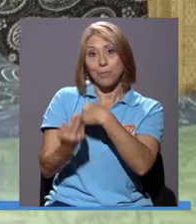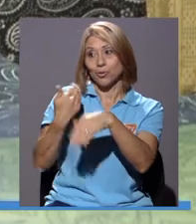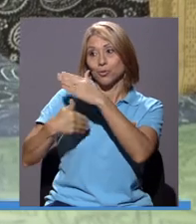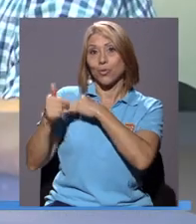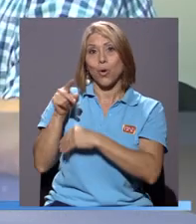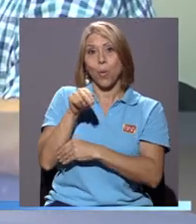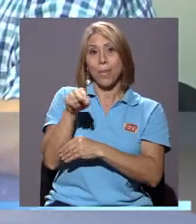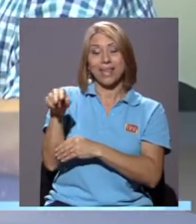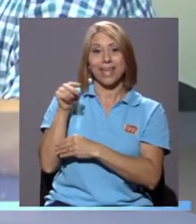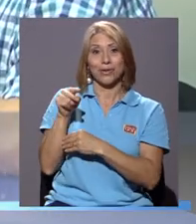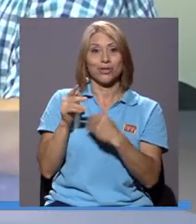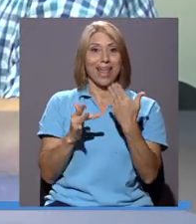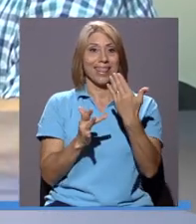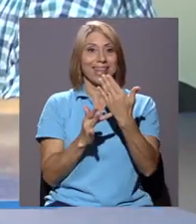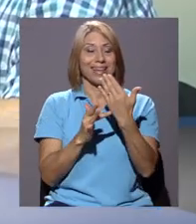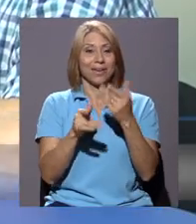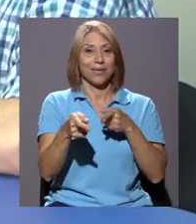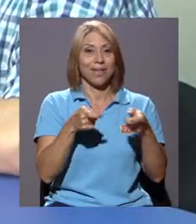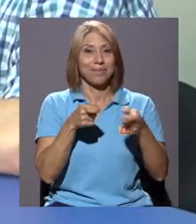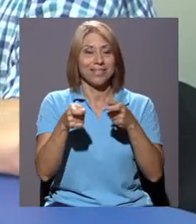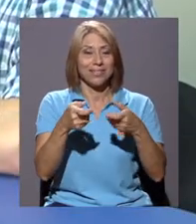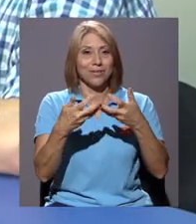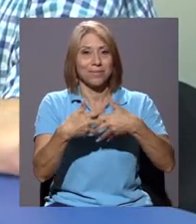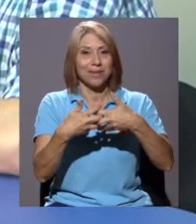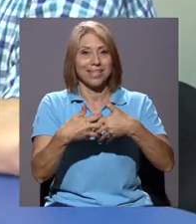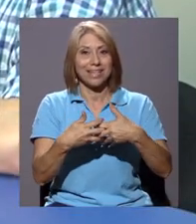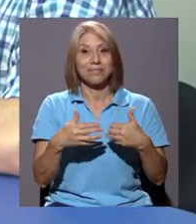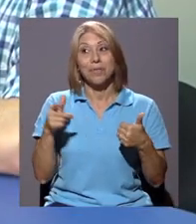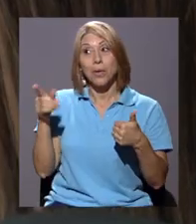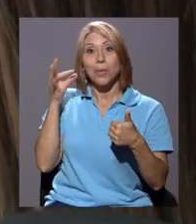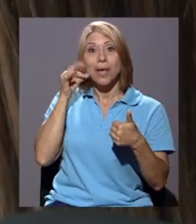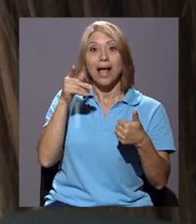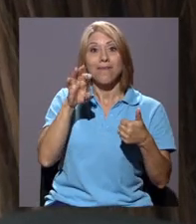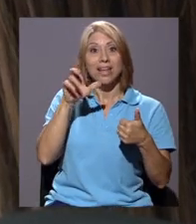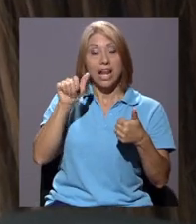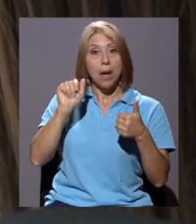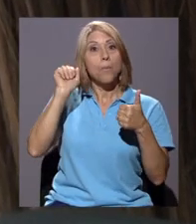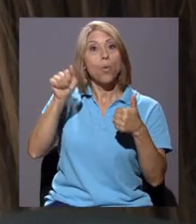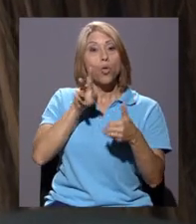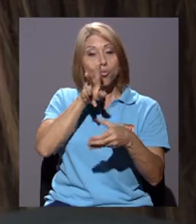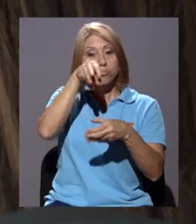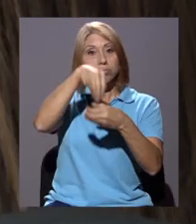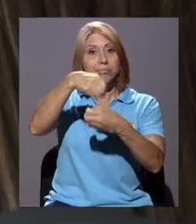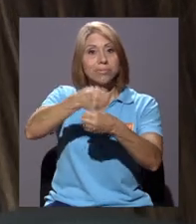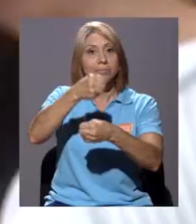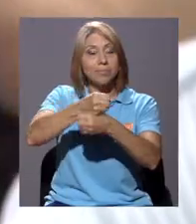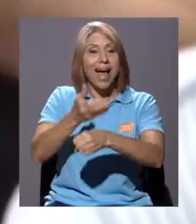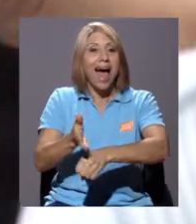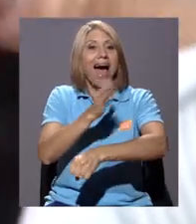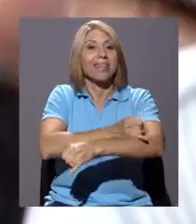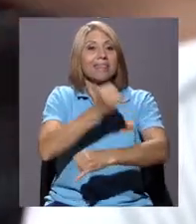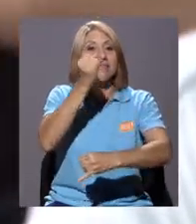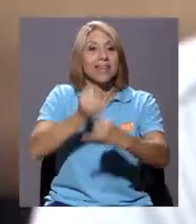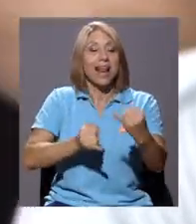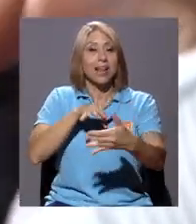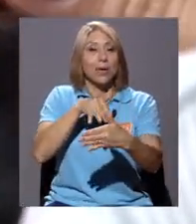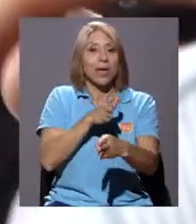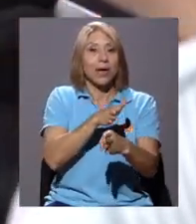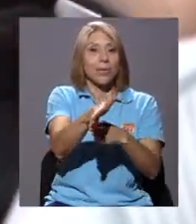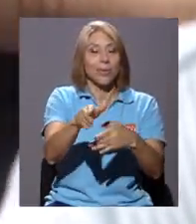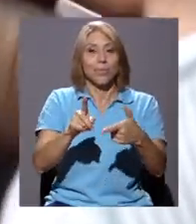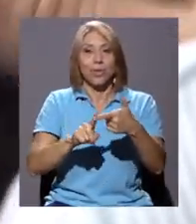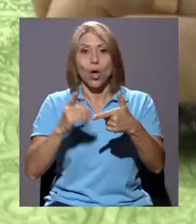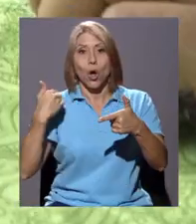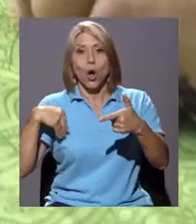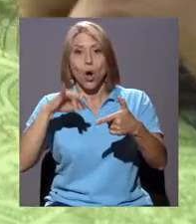el técnico de administración de empresas. A Gabriela le sirvió para insertarse en el mercado laboral antes de finalizar su carrera, y a Jorge